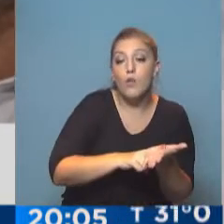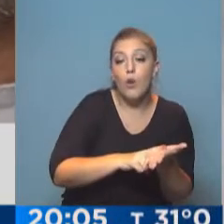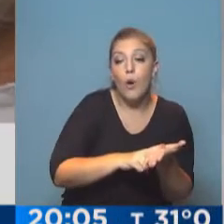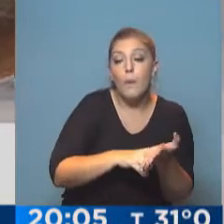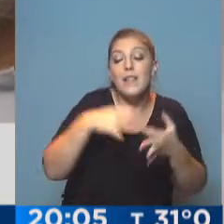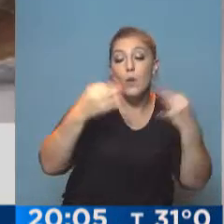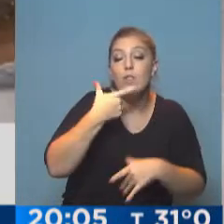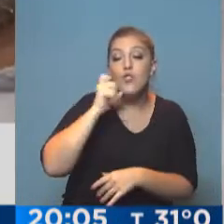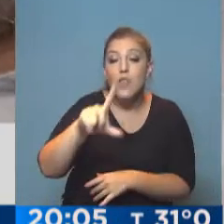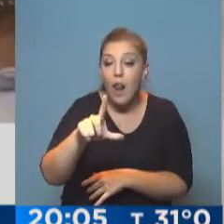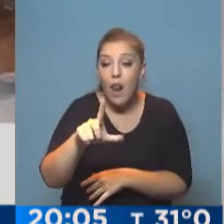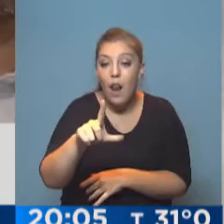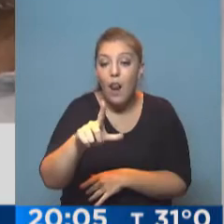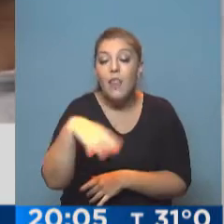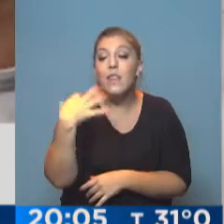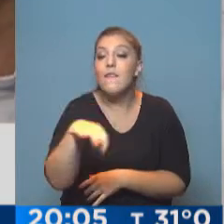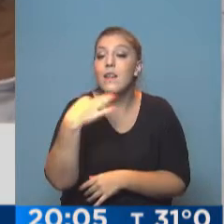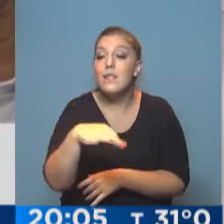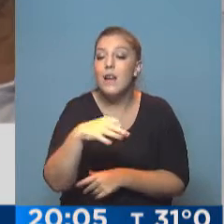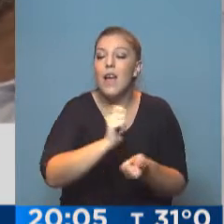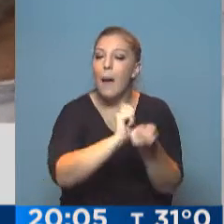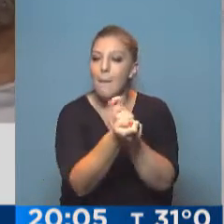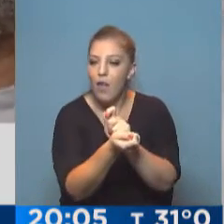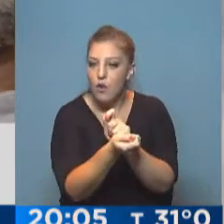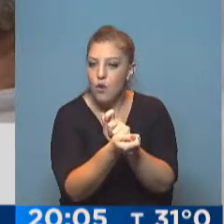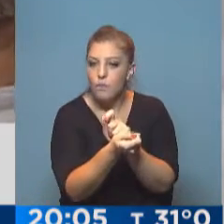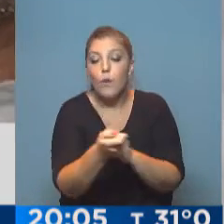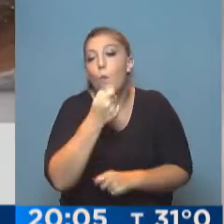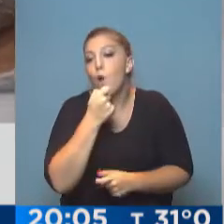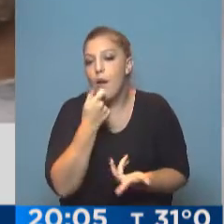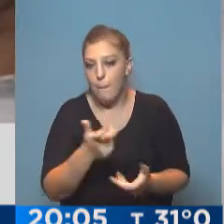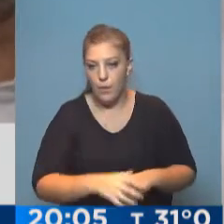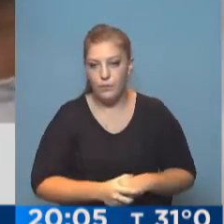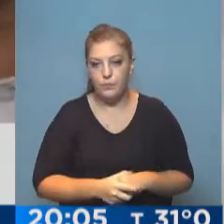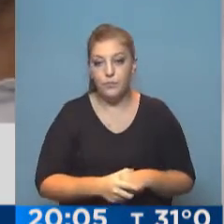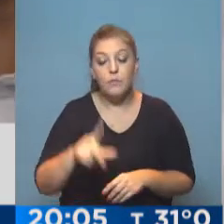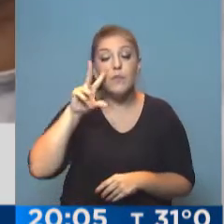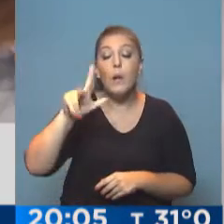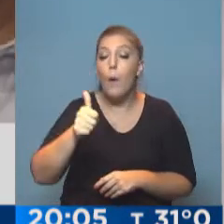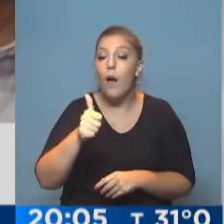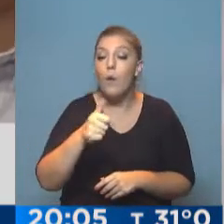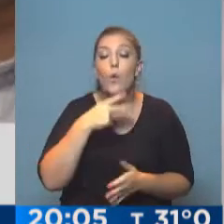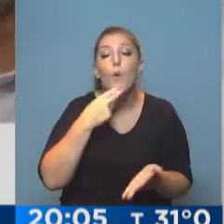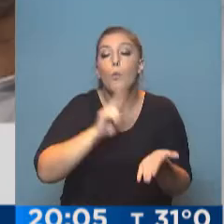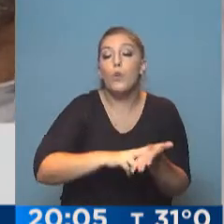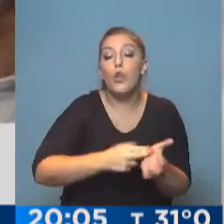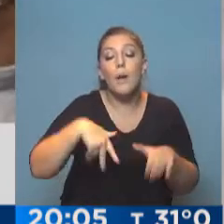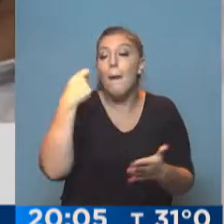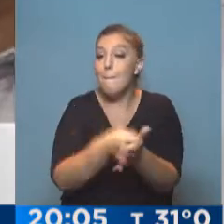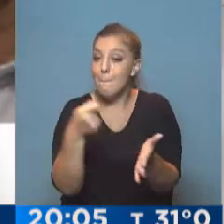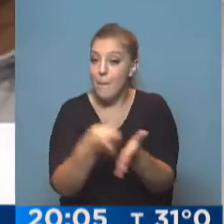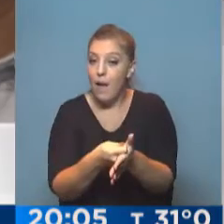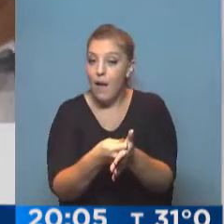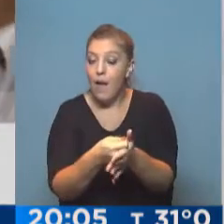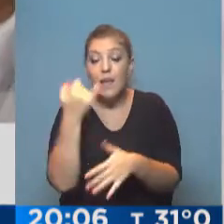seguridad social debiera ser modificado. Por ejemplo, el IVA es uno de los impuestos que más aporta